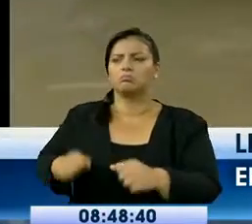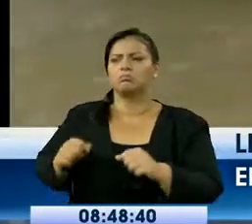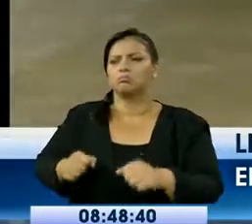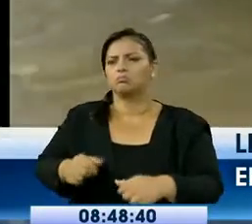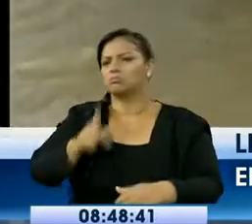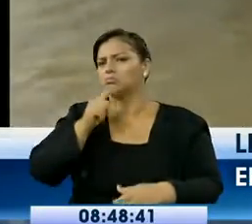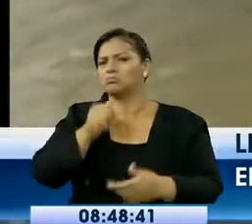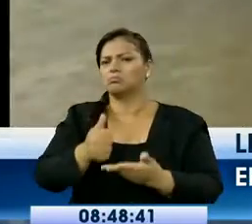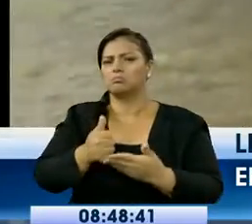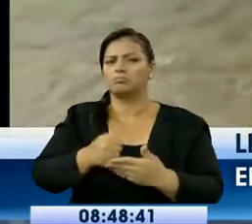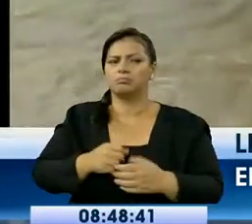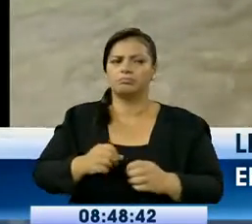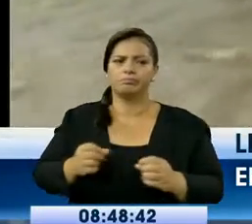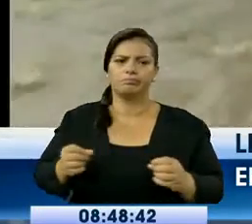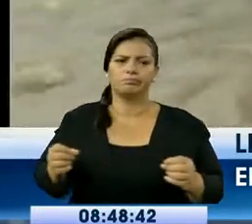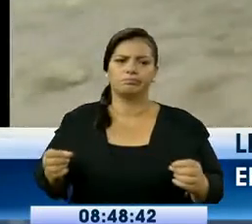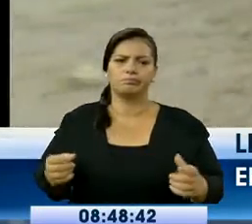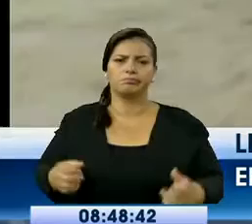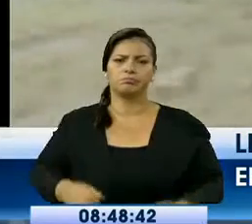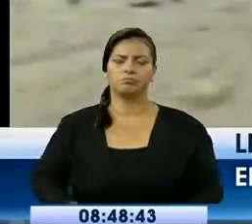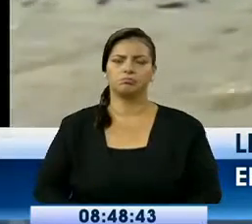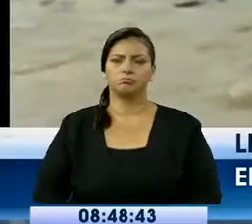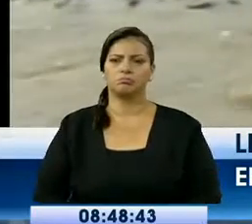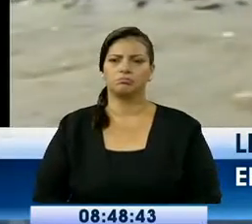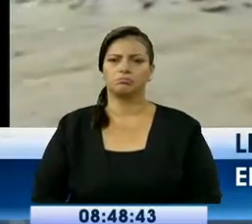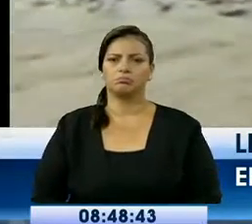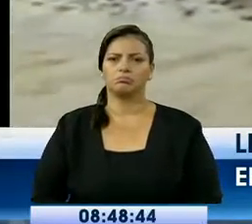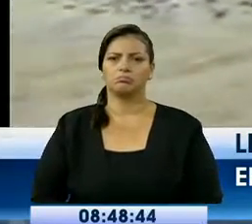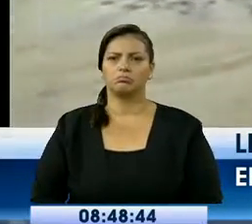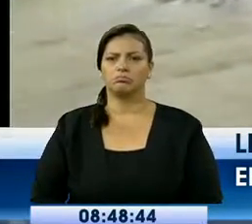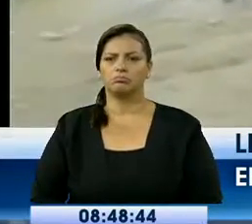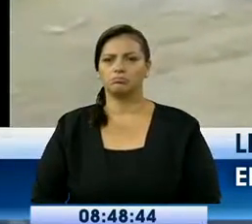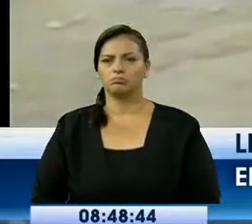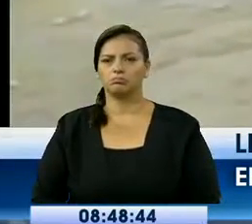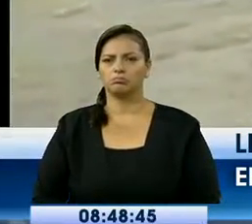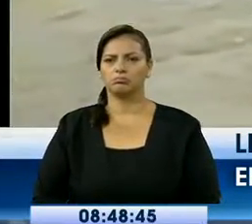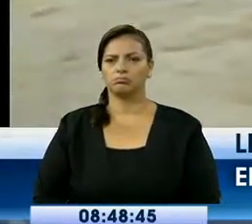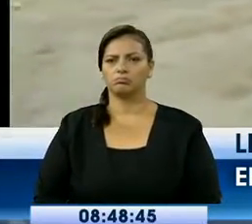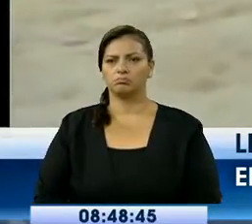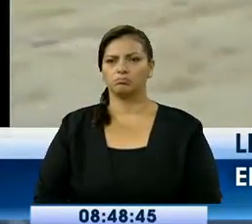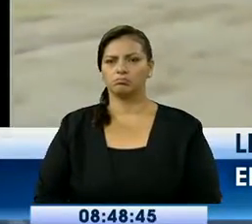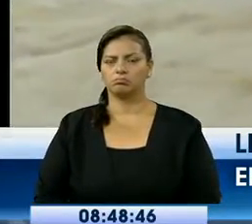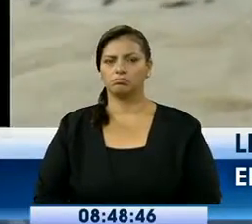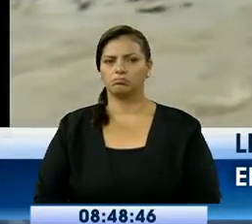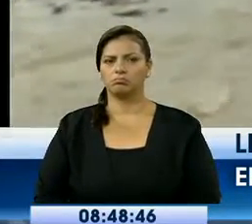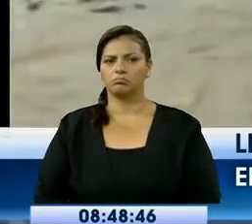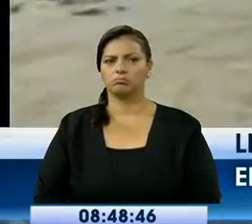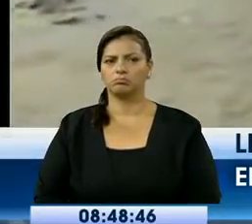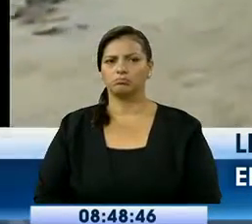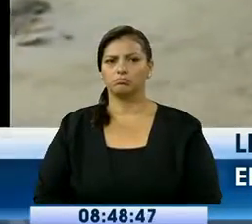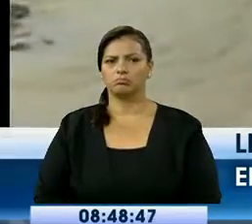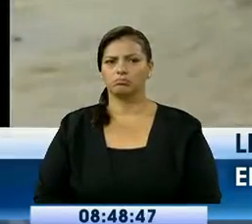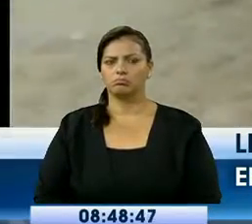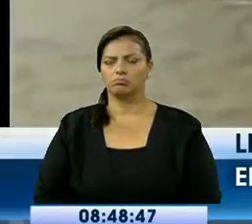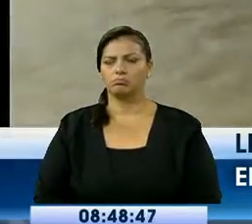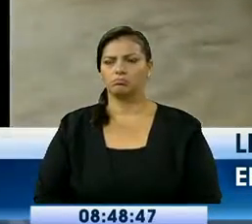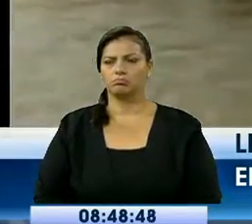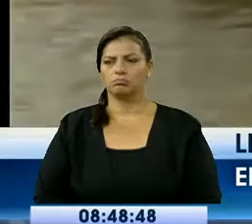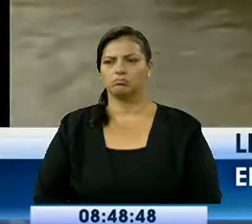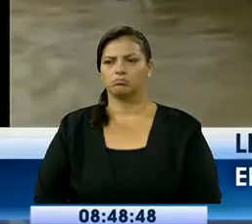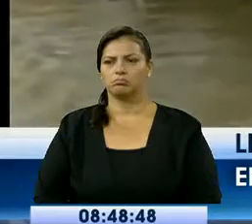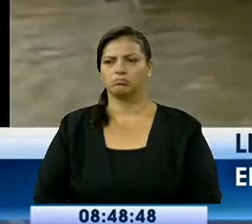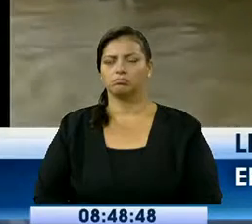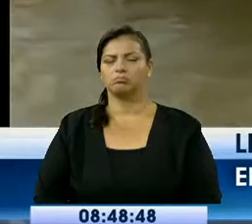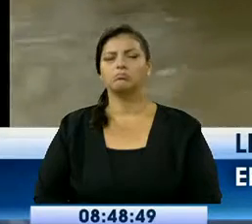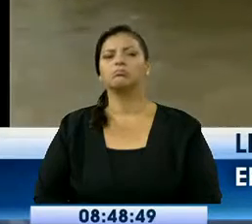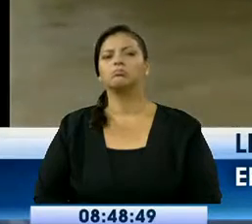ahorita. Perfecto, nosotros vamos acá. Miren ustedes, en estos instantes, si nos ayuda, por favor, Fernando Albán.